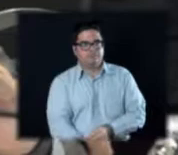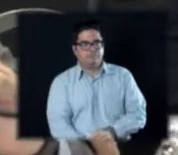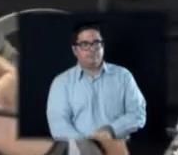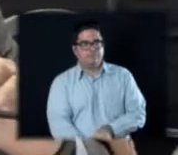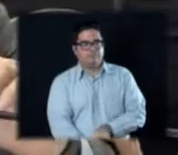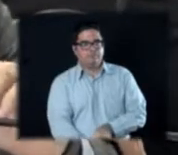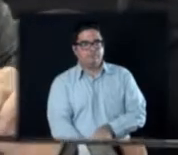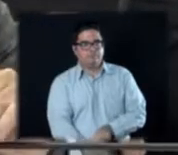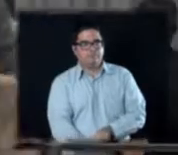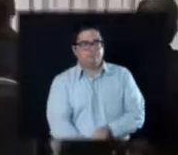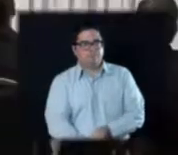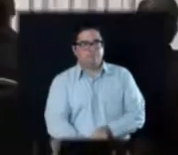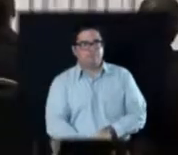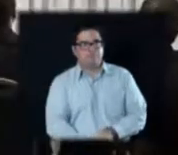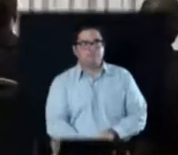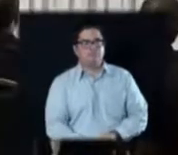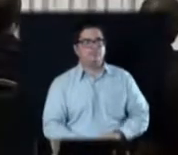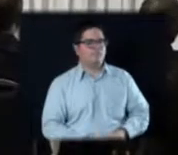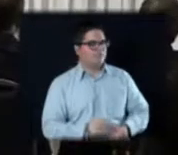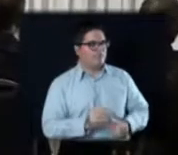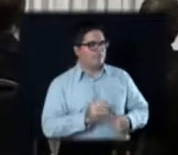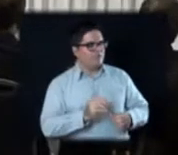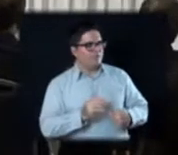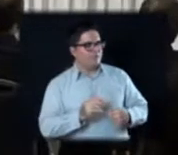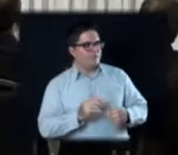Vamos a buscarlo después.